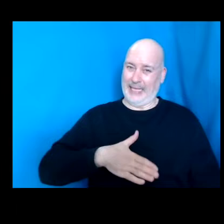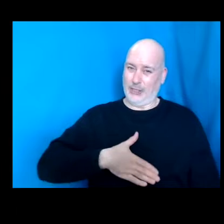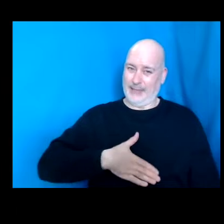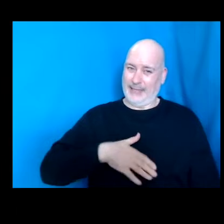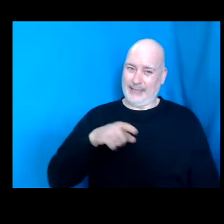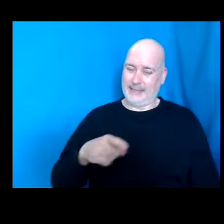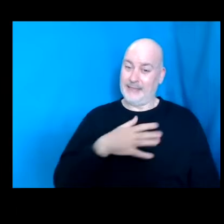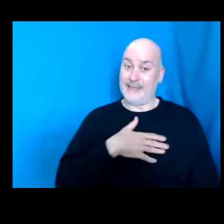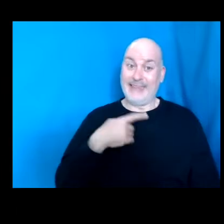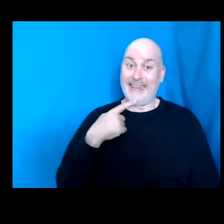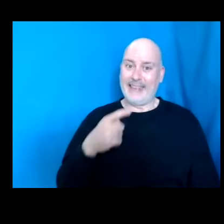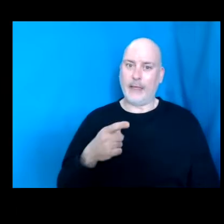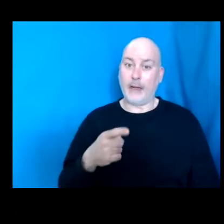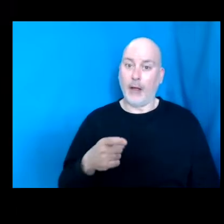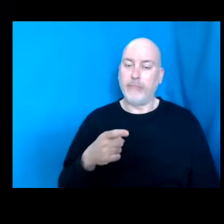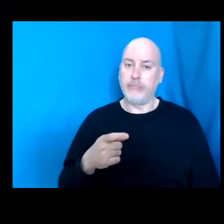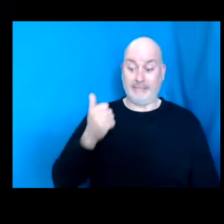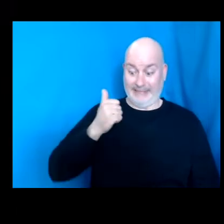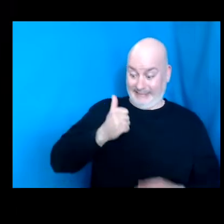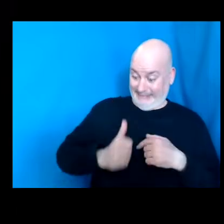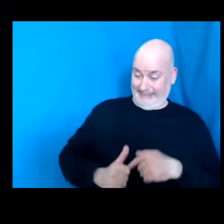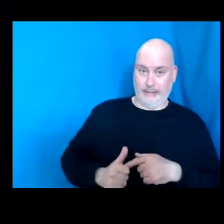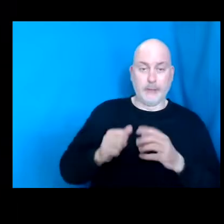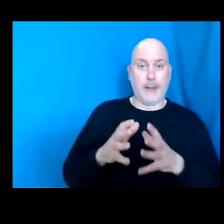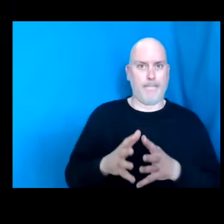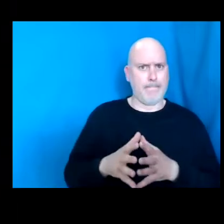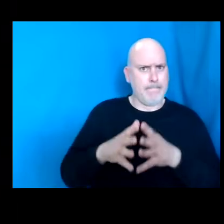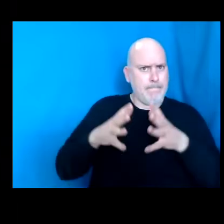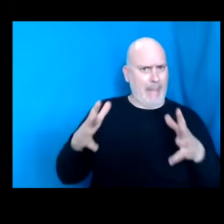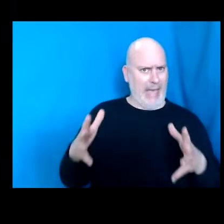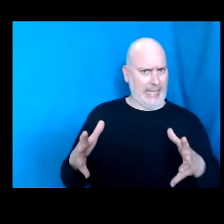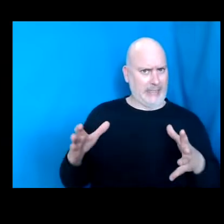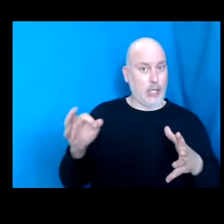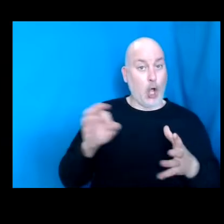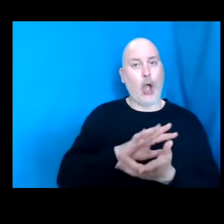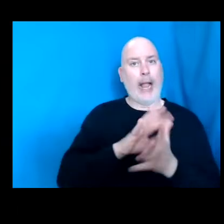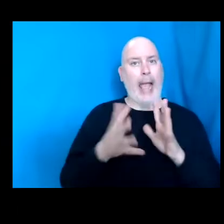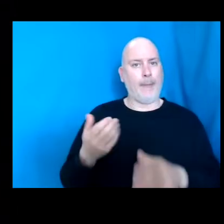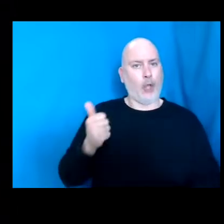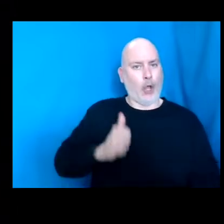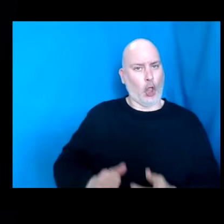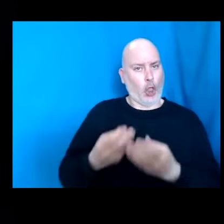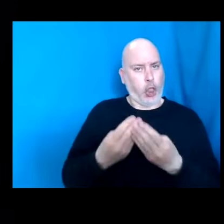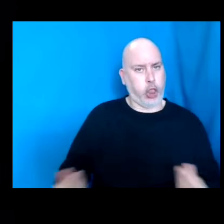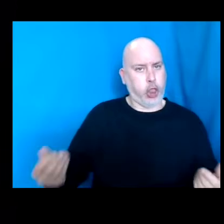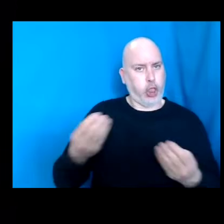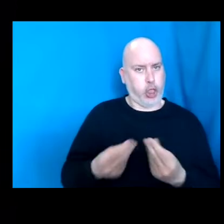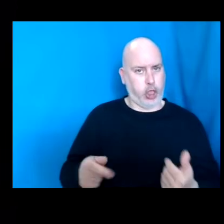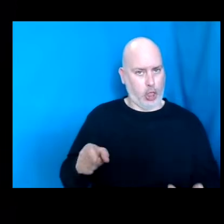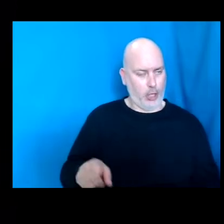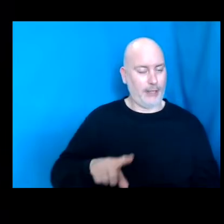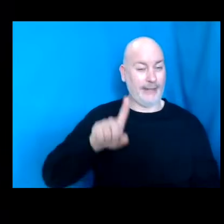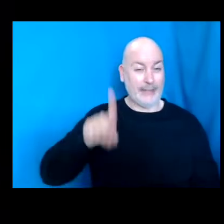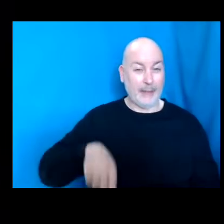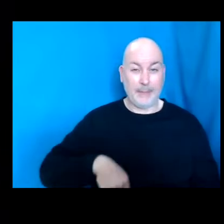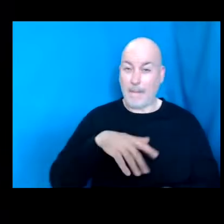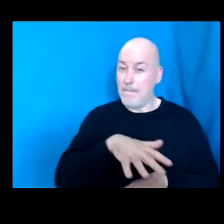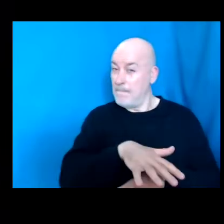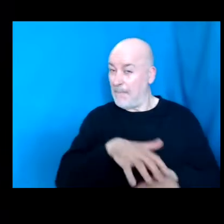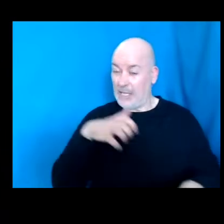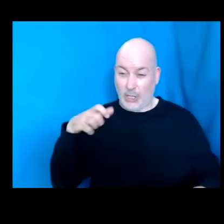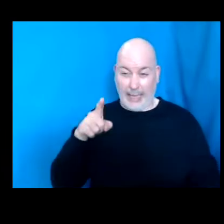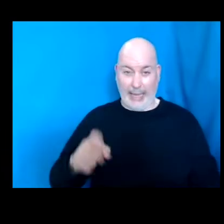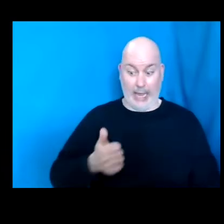un aumento o cambio de las deposiciones, que es lo que son las diarreas, y en la mayoría de ocasiones la gastroenteritis